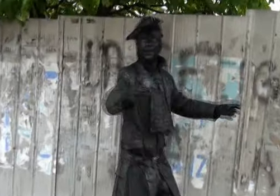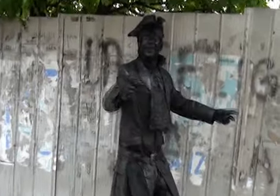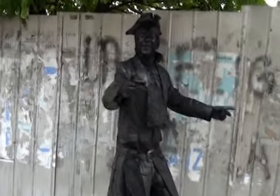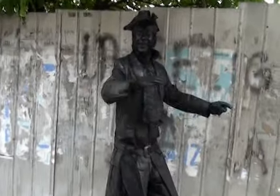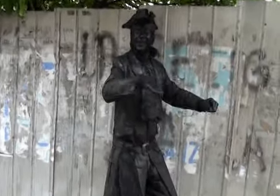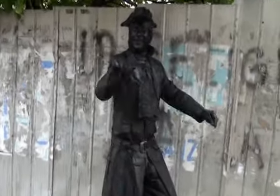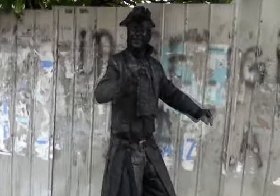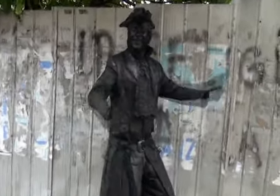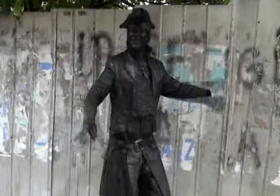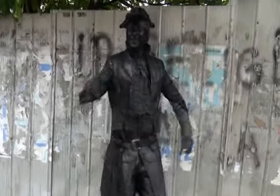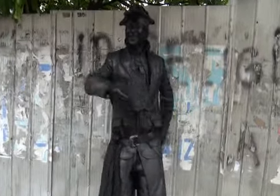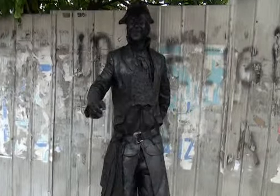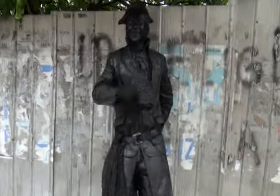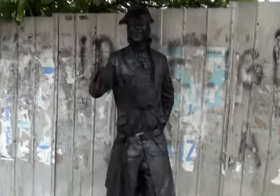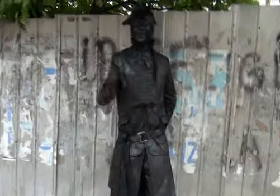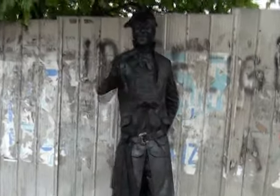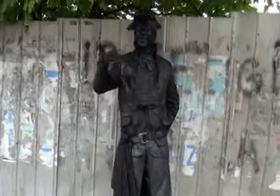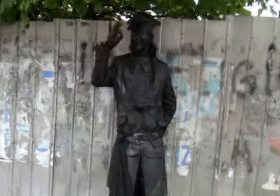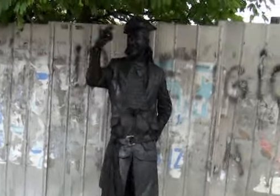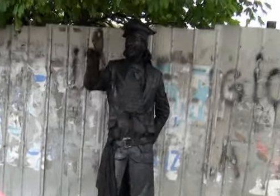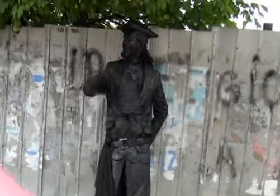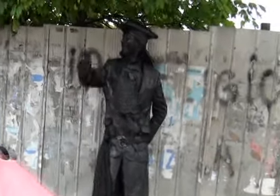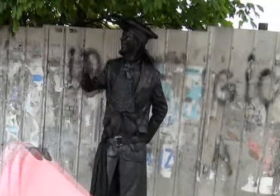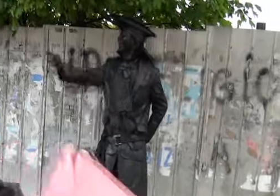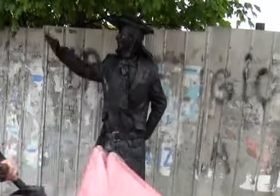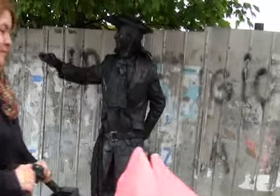haces, principalmente, ¿en qué se basa?